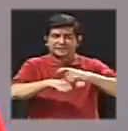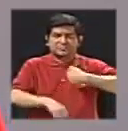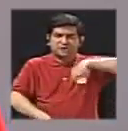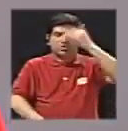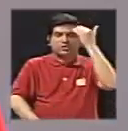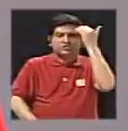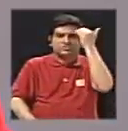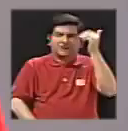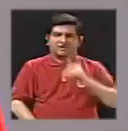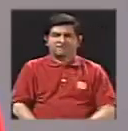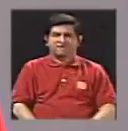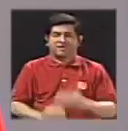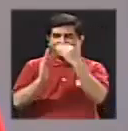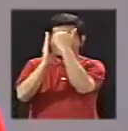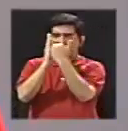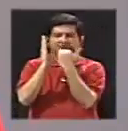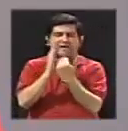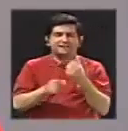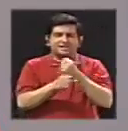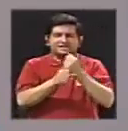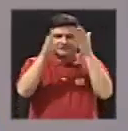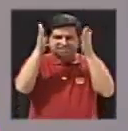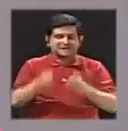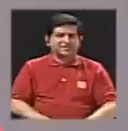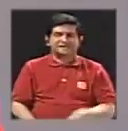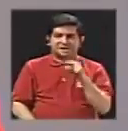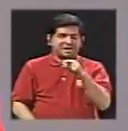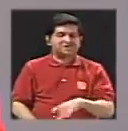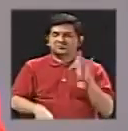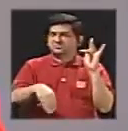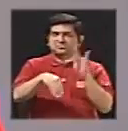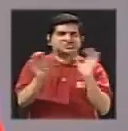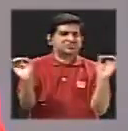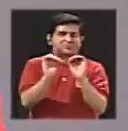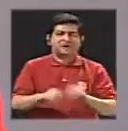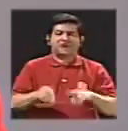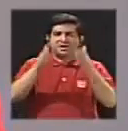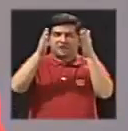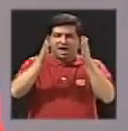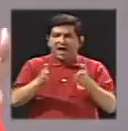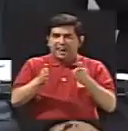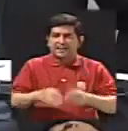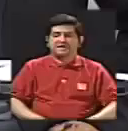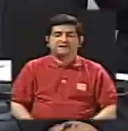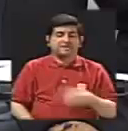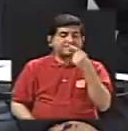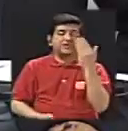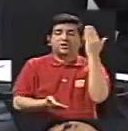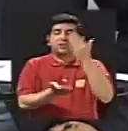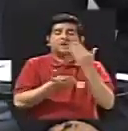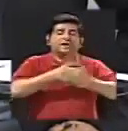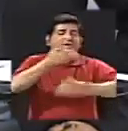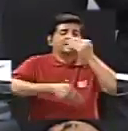supimos que los cuadros de personal no los habían tocado. Alguien tomó la decisión de detener ese